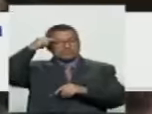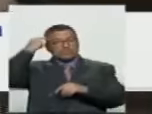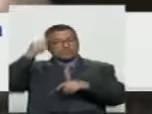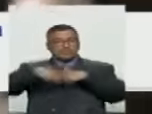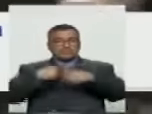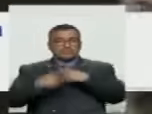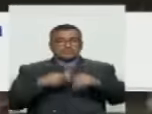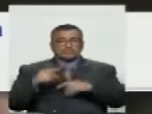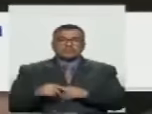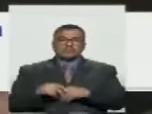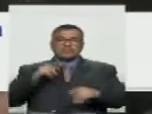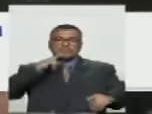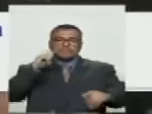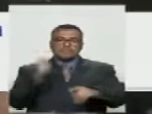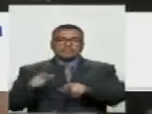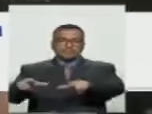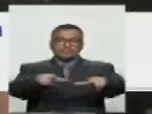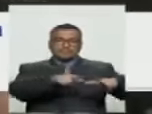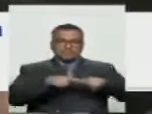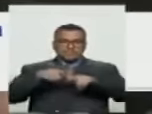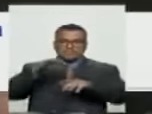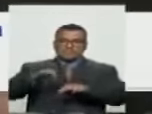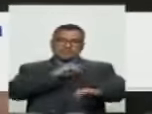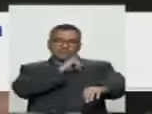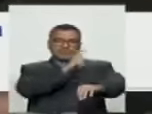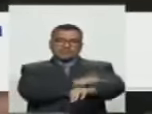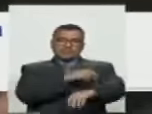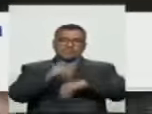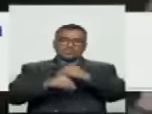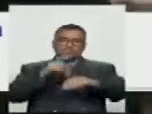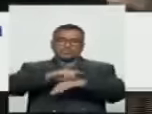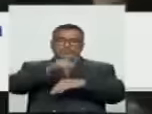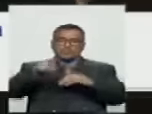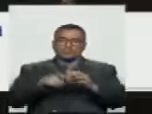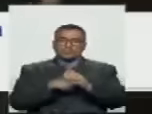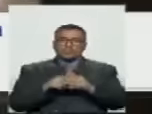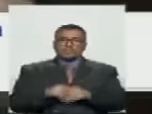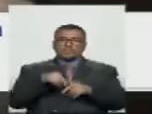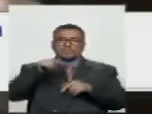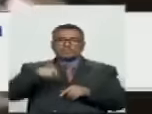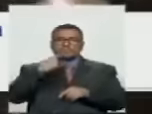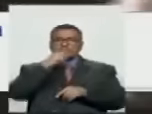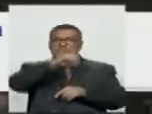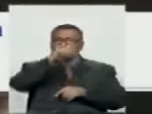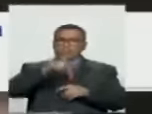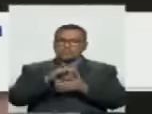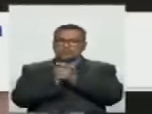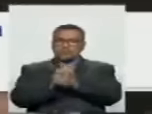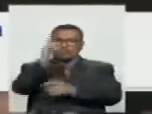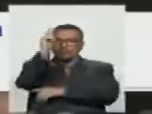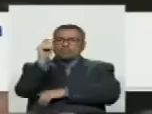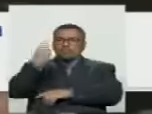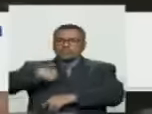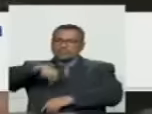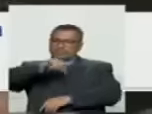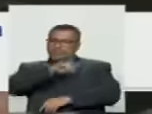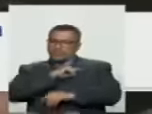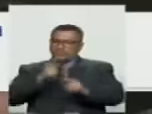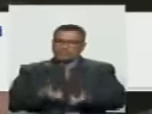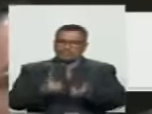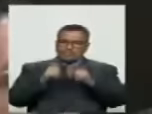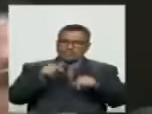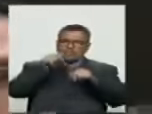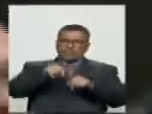a Venezuela en una burda zona de extracción de los poderes fácticos globales. Yo le pregunto a los colegas parlamentarios, ¿nosotros vamos a permitir